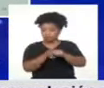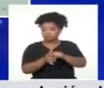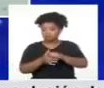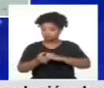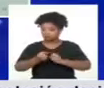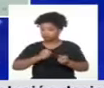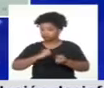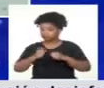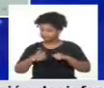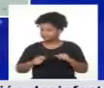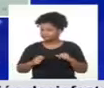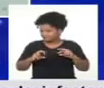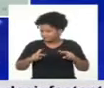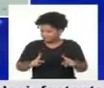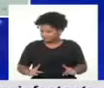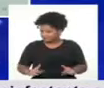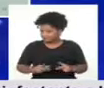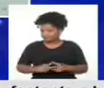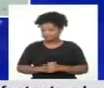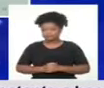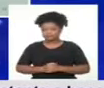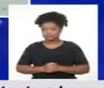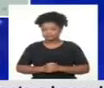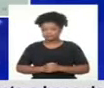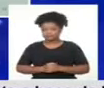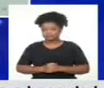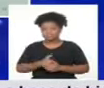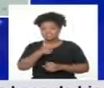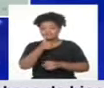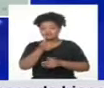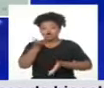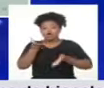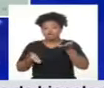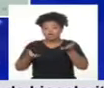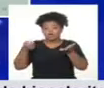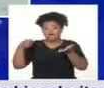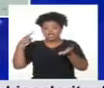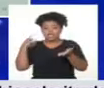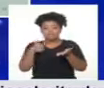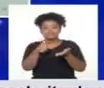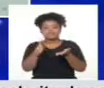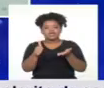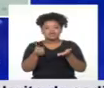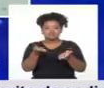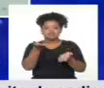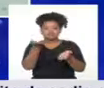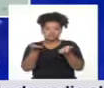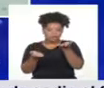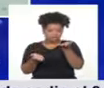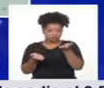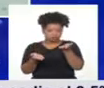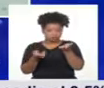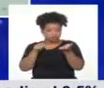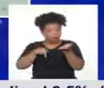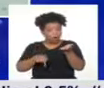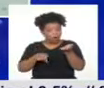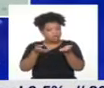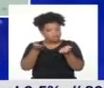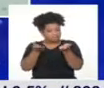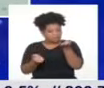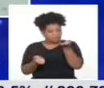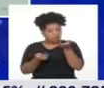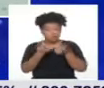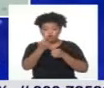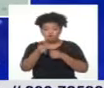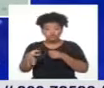reitero, incluso 10 casos menos que la jornada anterior. 1 en el municipio